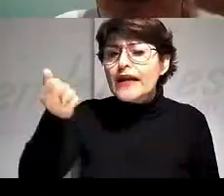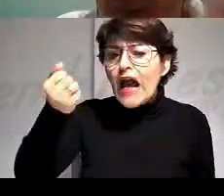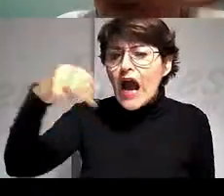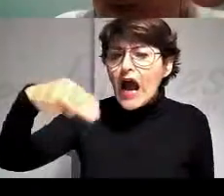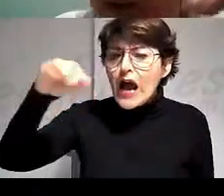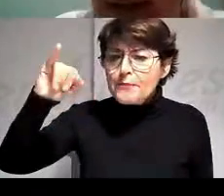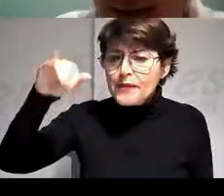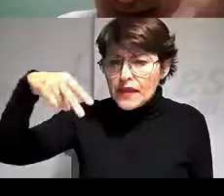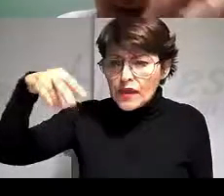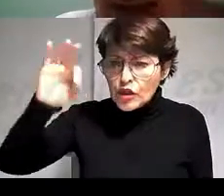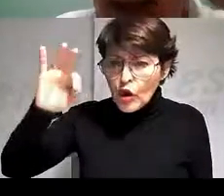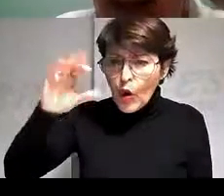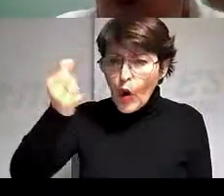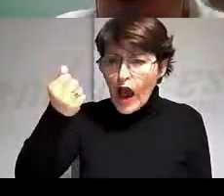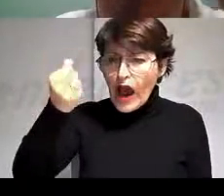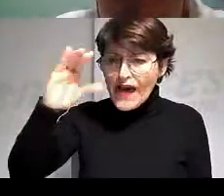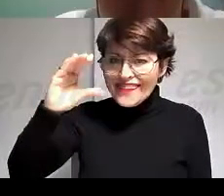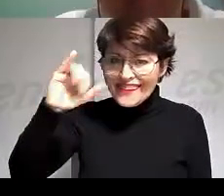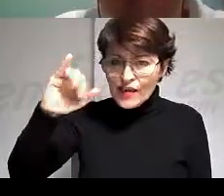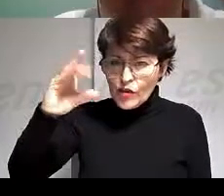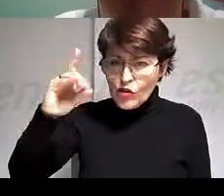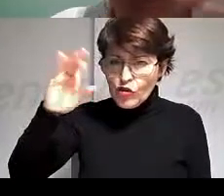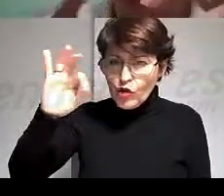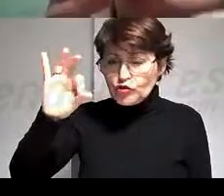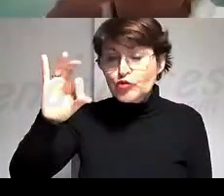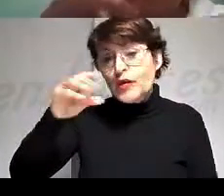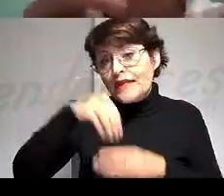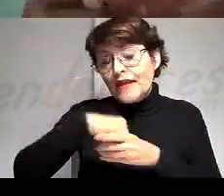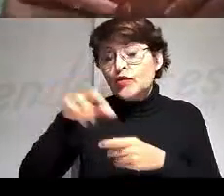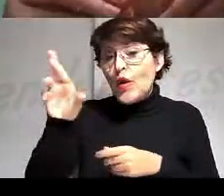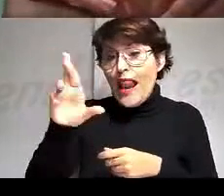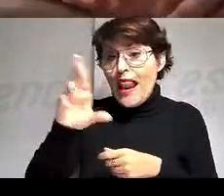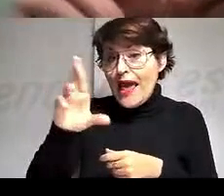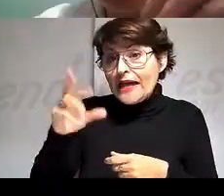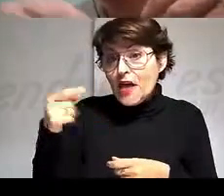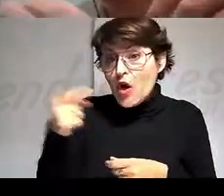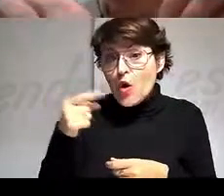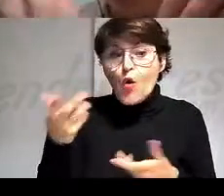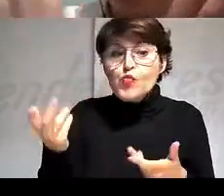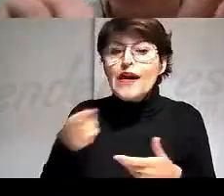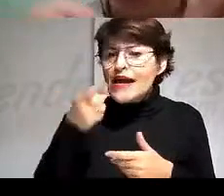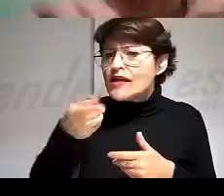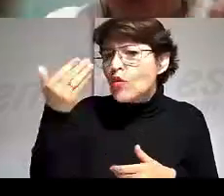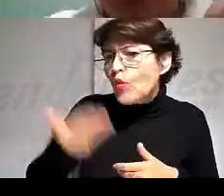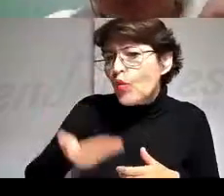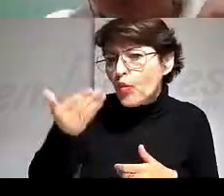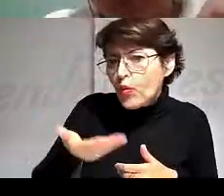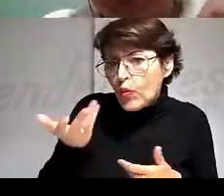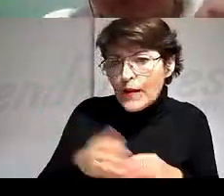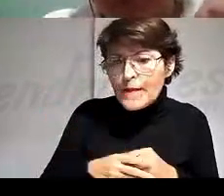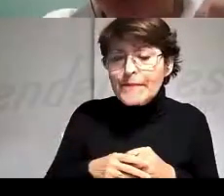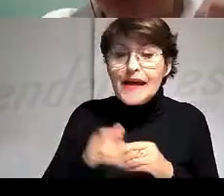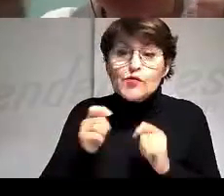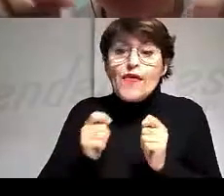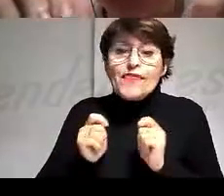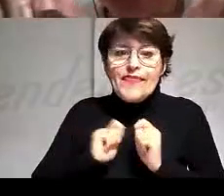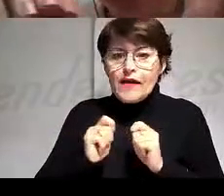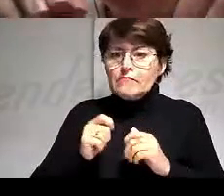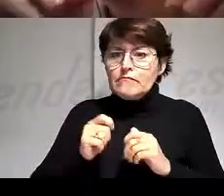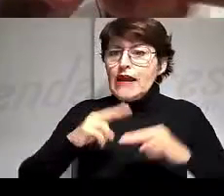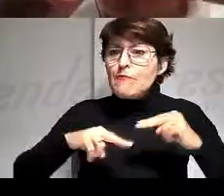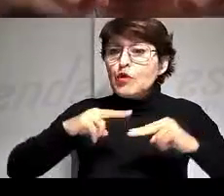que vamos a encontrar en LRGO, al fin y al cabo, son la base sobre la que se forman las proteínas. Por lo